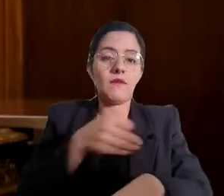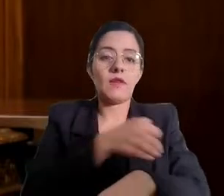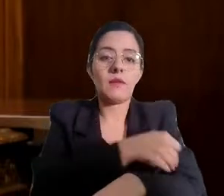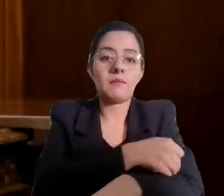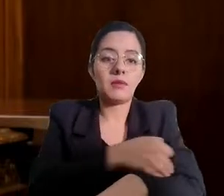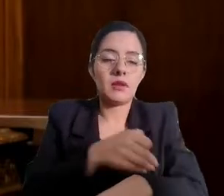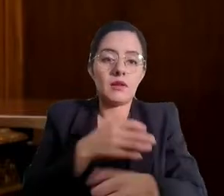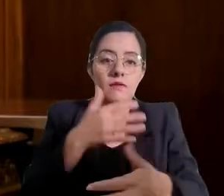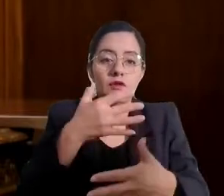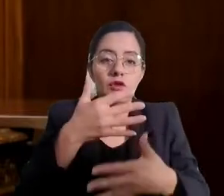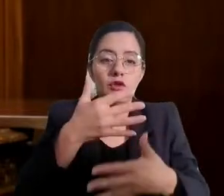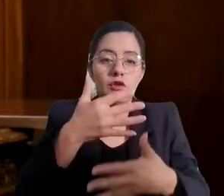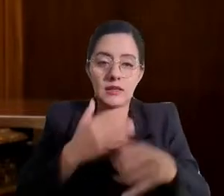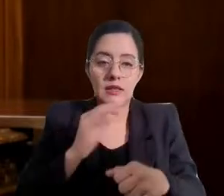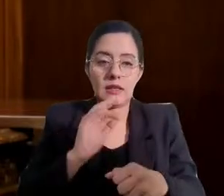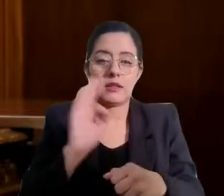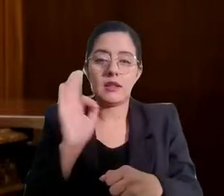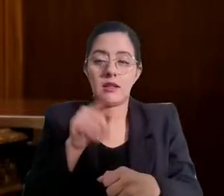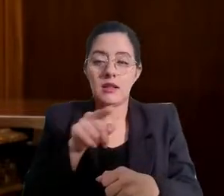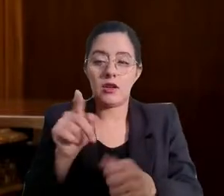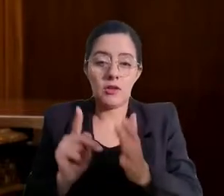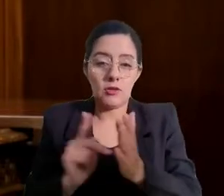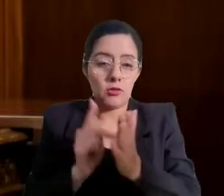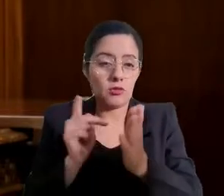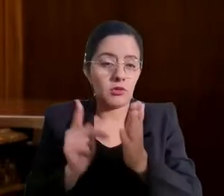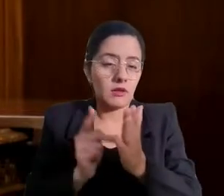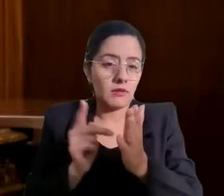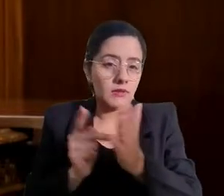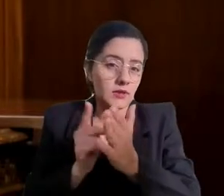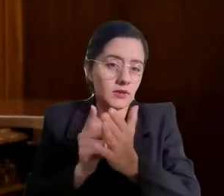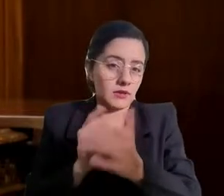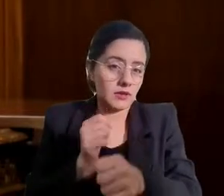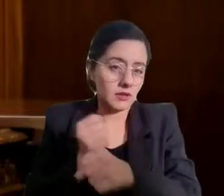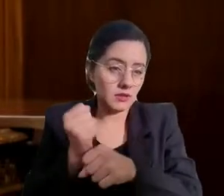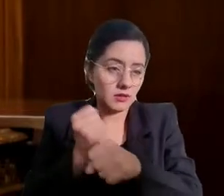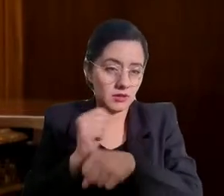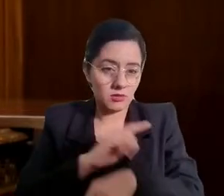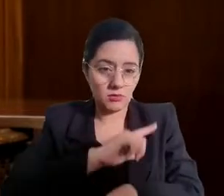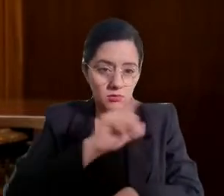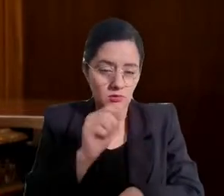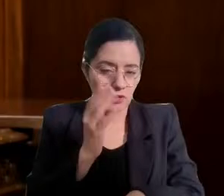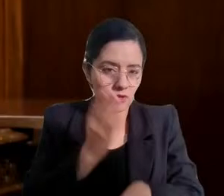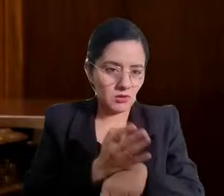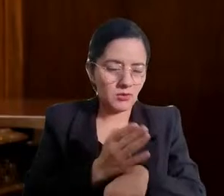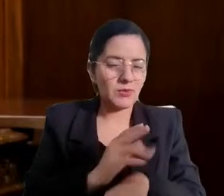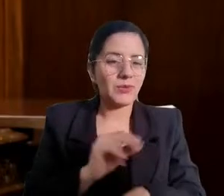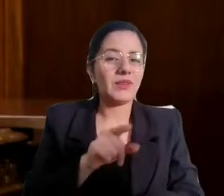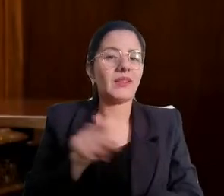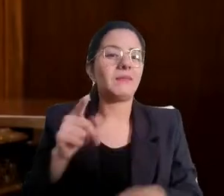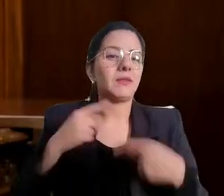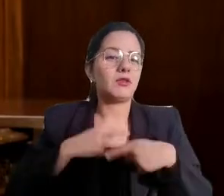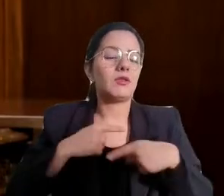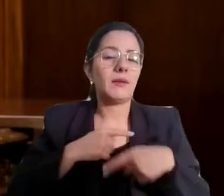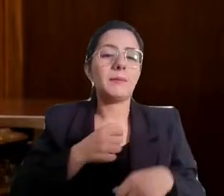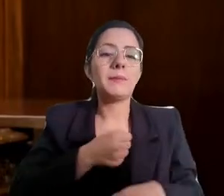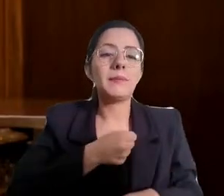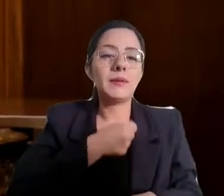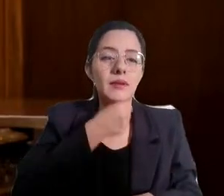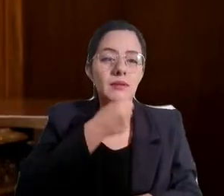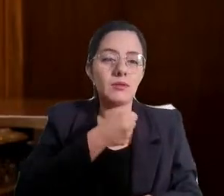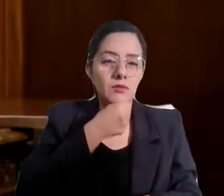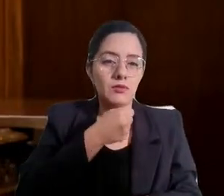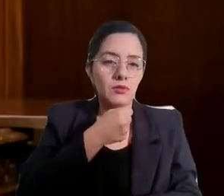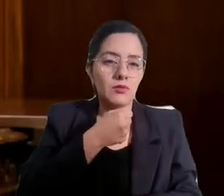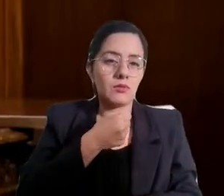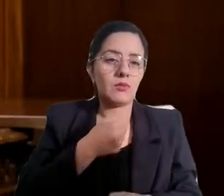de manera reiterada en el caso de personas adultas mayores para proceder a la pérdida de